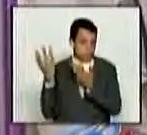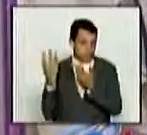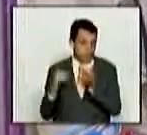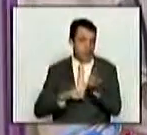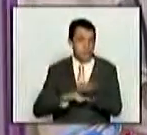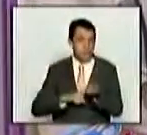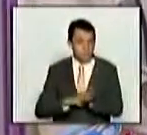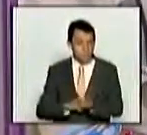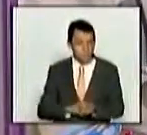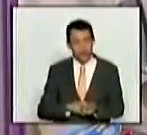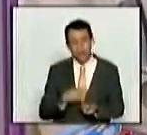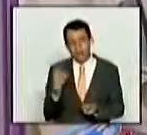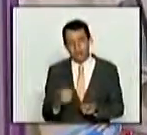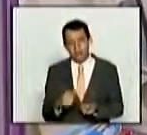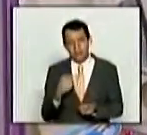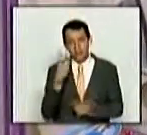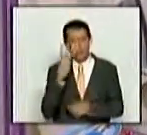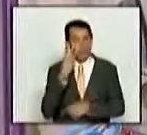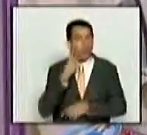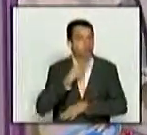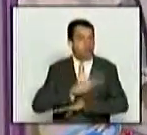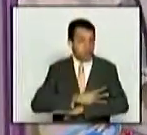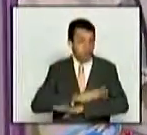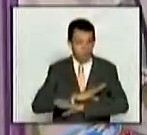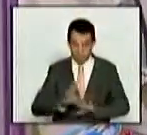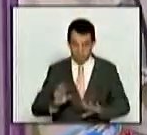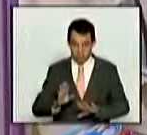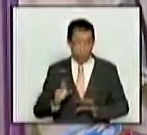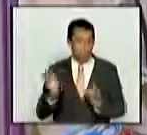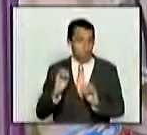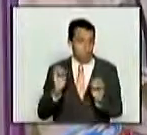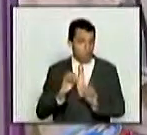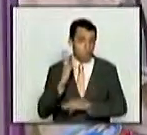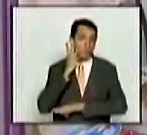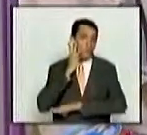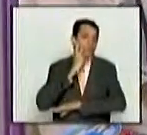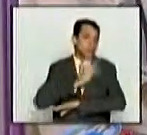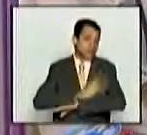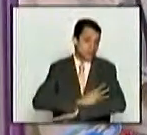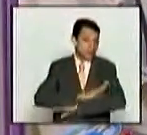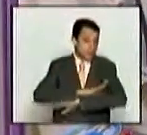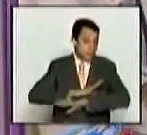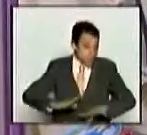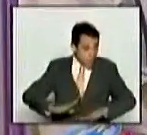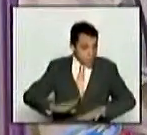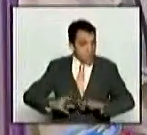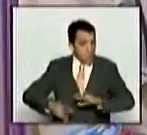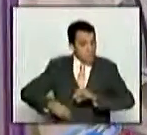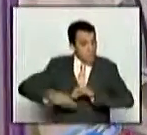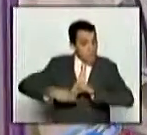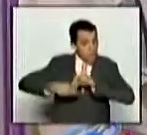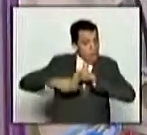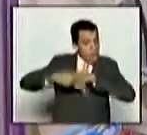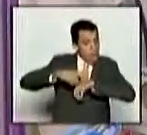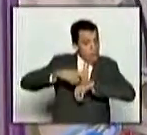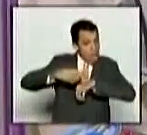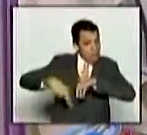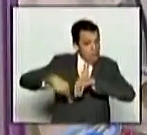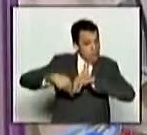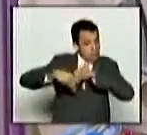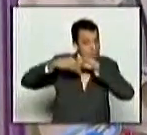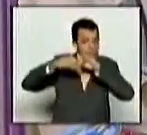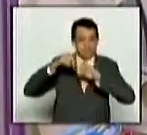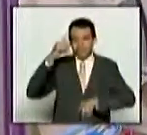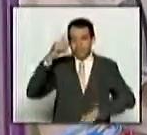lo dejamos más de 3 o 4 días, porque nosotros hacemos primero una emisión de láser que está haciendo una conducción muy fuerte